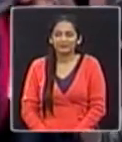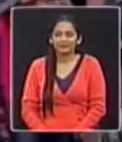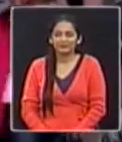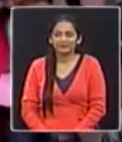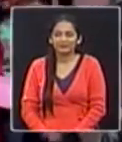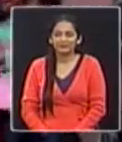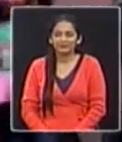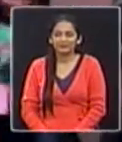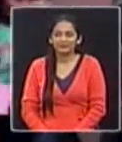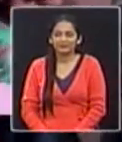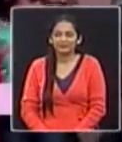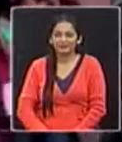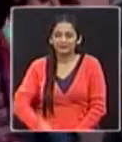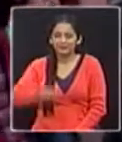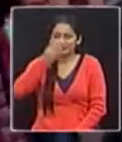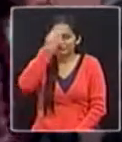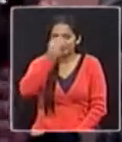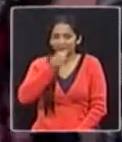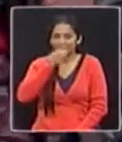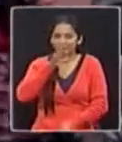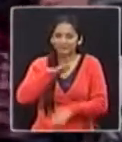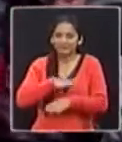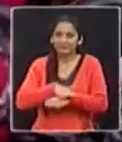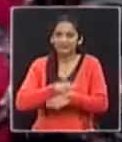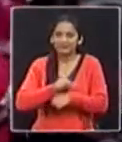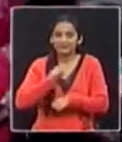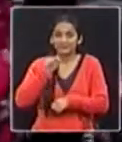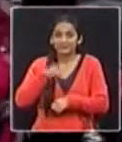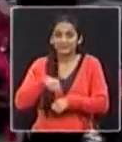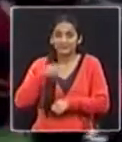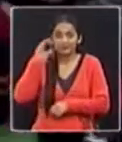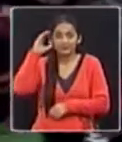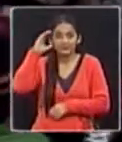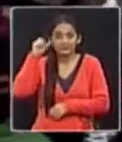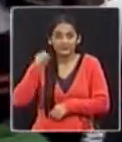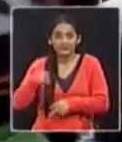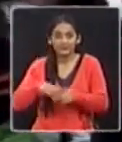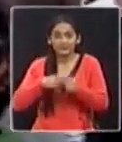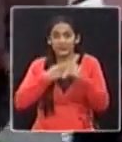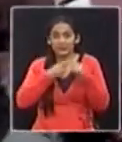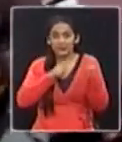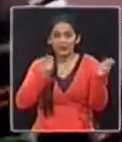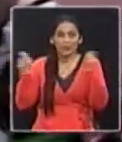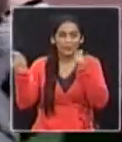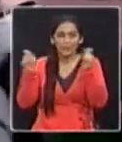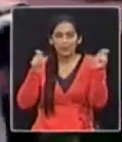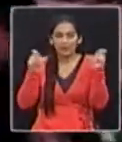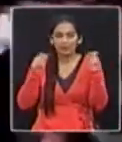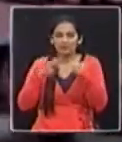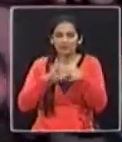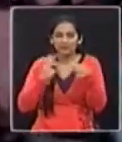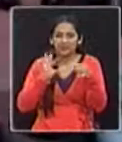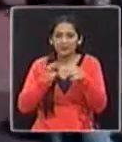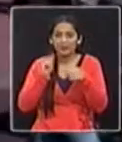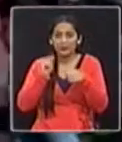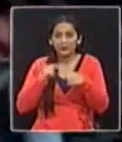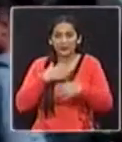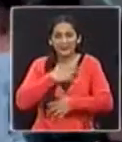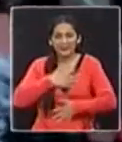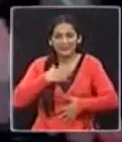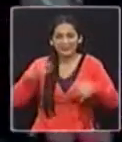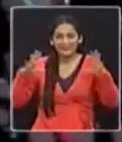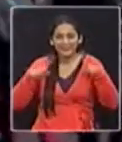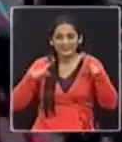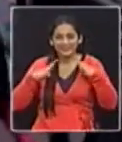buenas tardes antonieta muchas gracias en cuenca se ha iniciado y se ha lanzado ya la campaña disfruta sus vacaciones con seguridad y para hablar del tema estamos con el